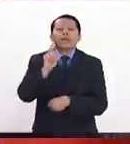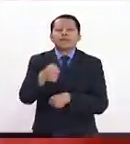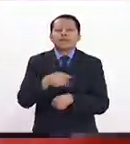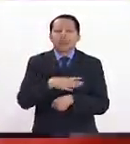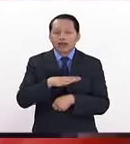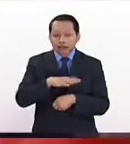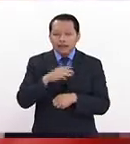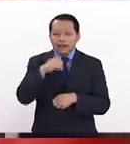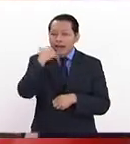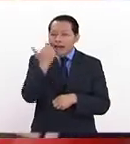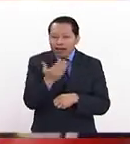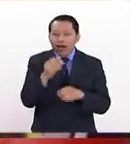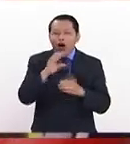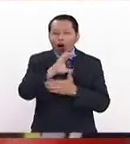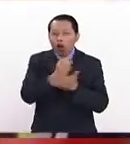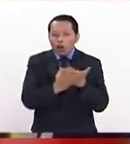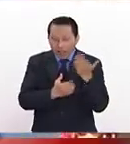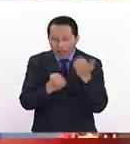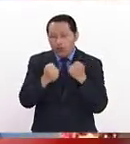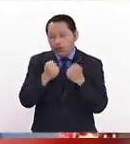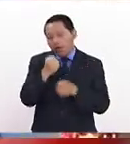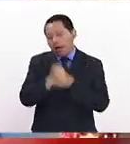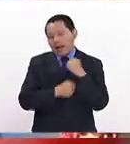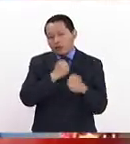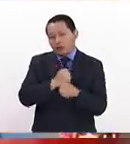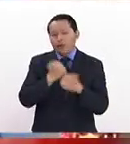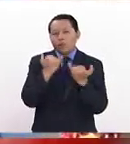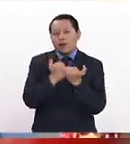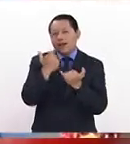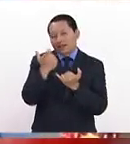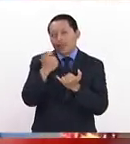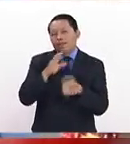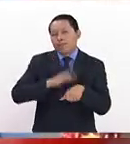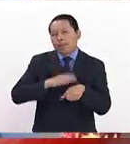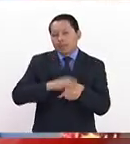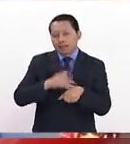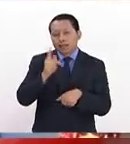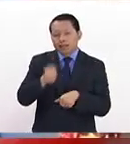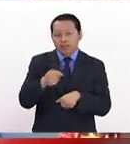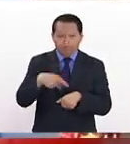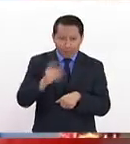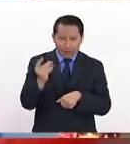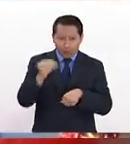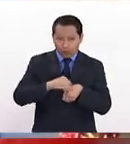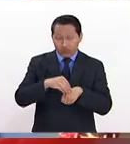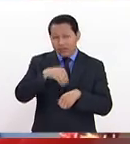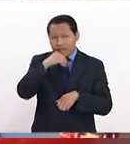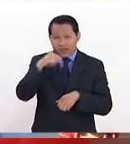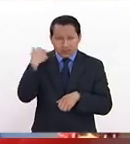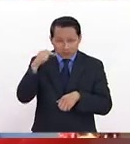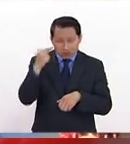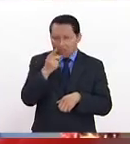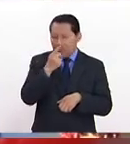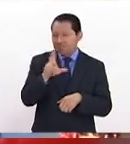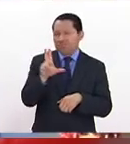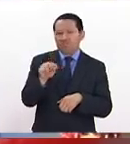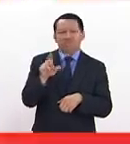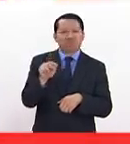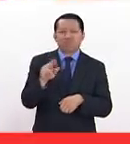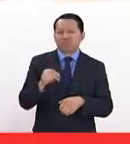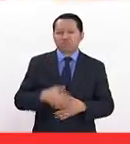Alanís buscaba obtener un contrato multianual y un aumento salarial, pero las condiciones que puso el rebaño le parecieron desfavorables.